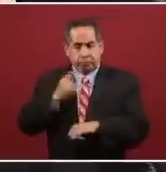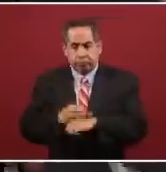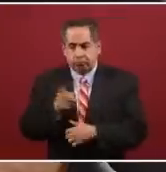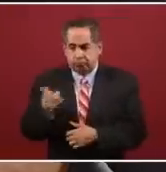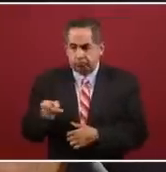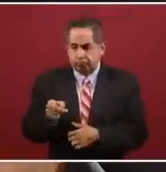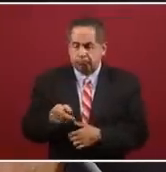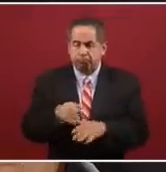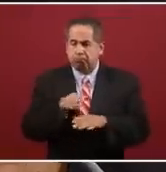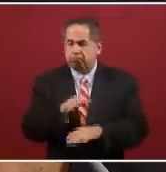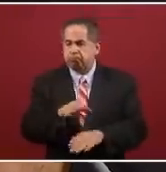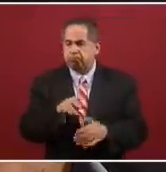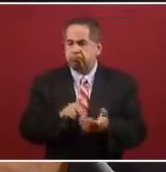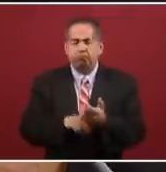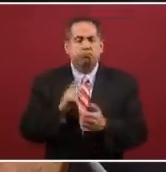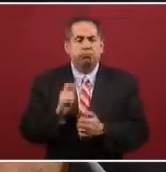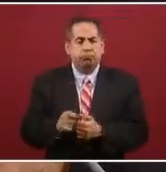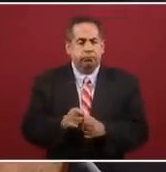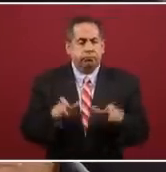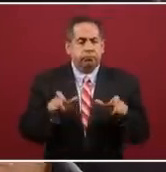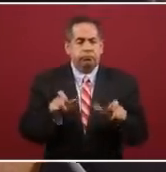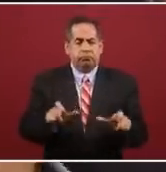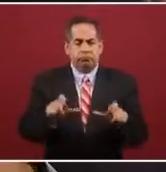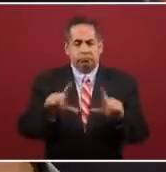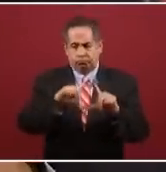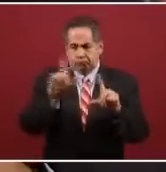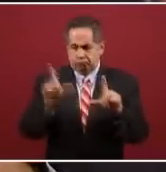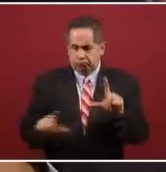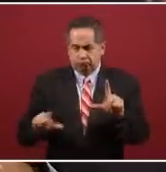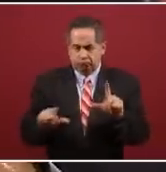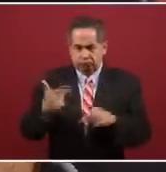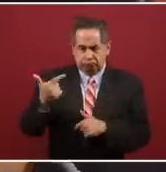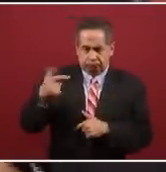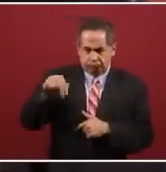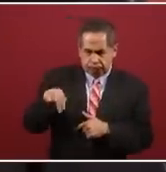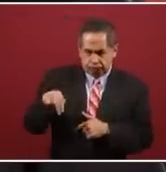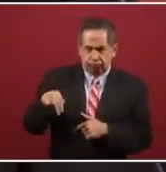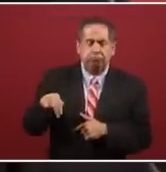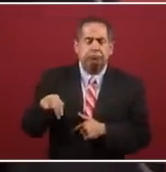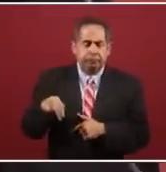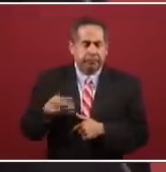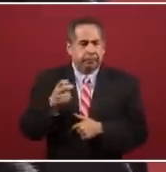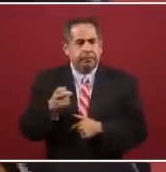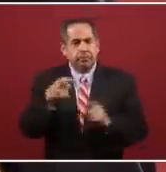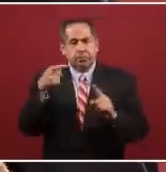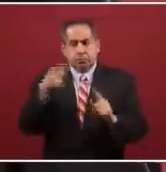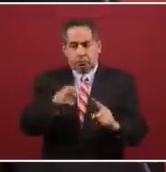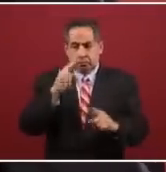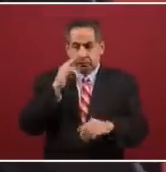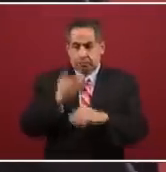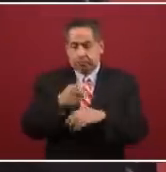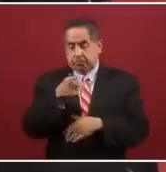Tiene que ver con la Guardia Nacional, esa es una tarea.